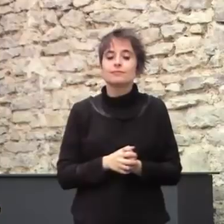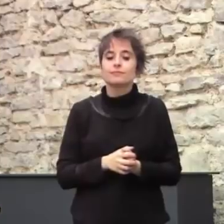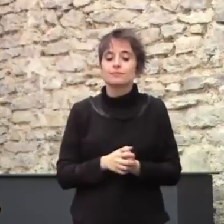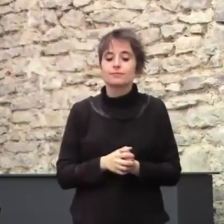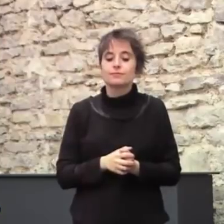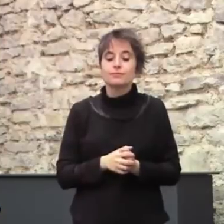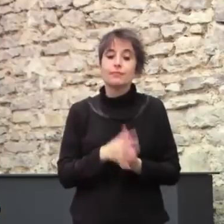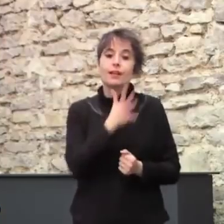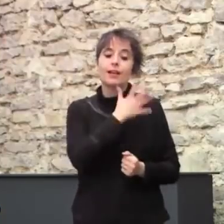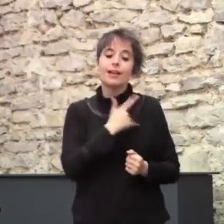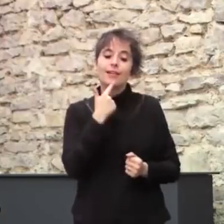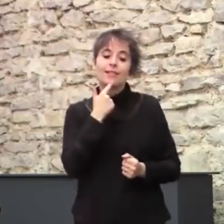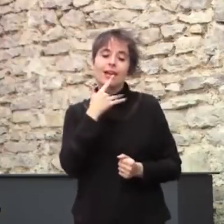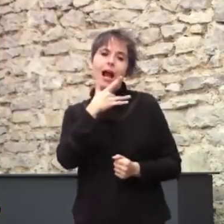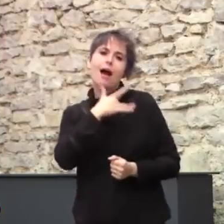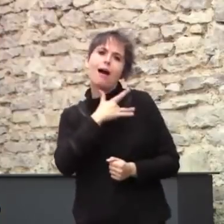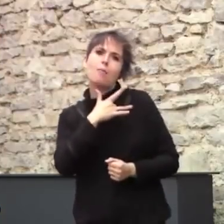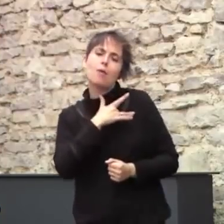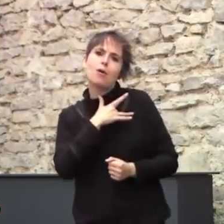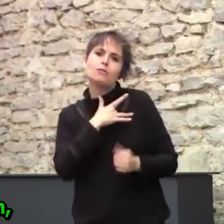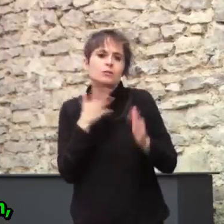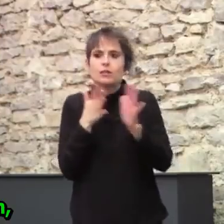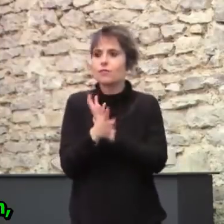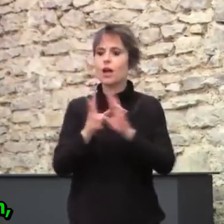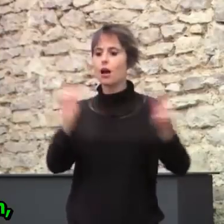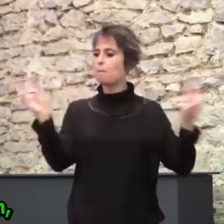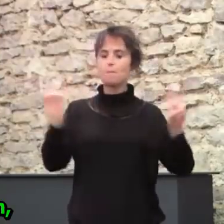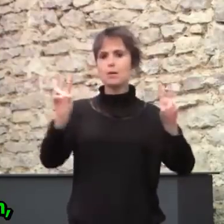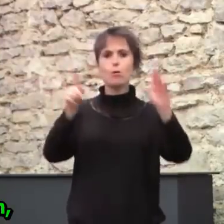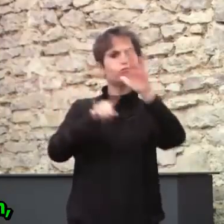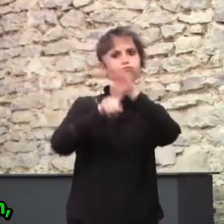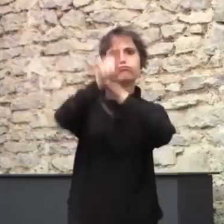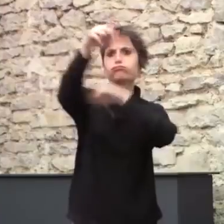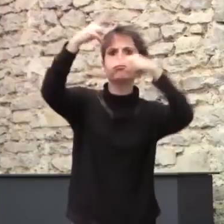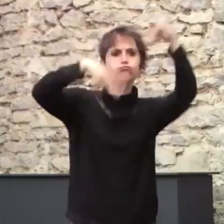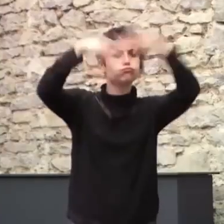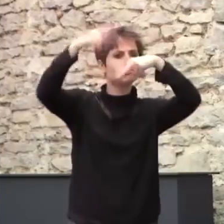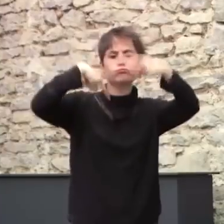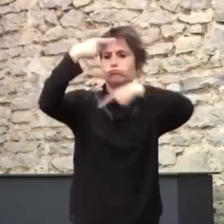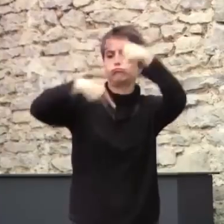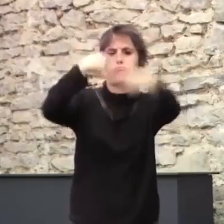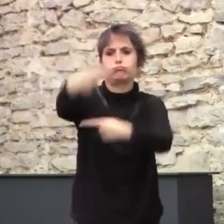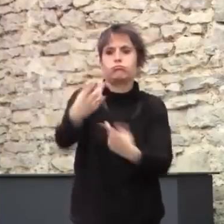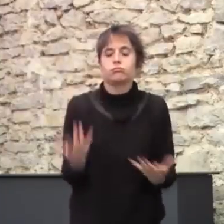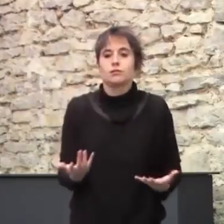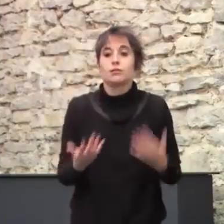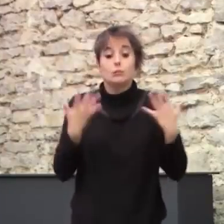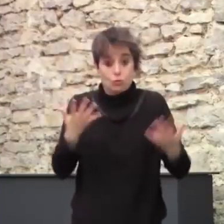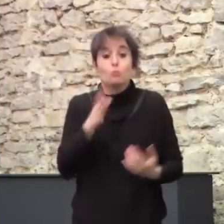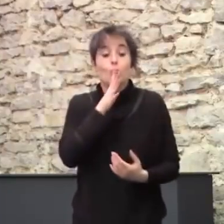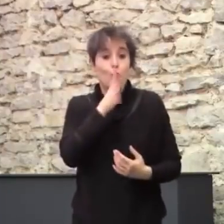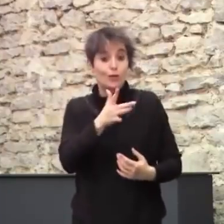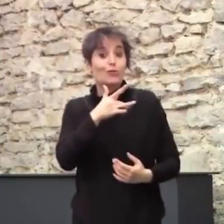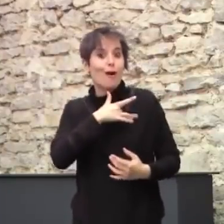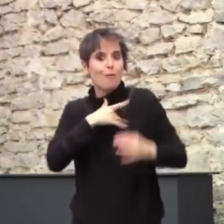la cosa es que el amor es un fenómeno vivo que está en constante construcción y que precisamente por